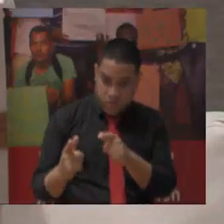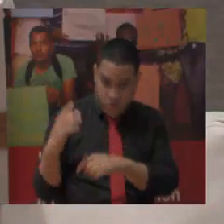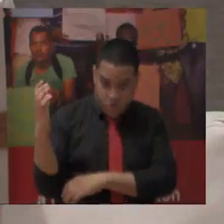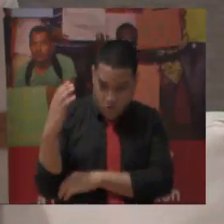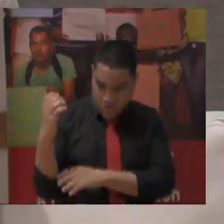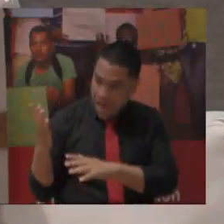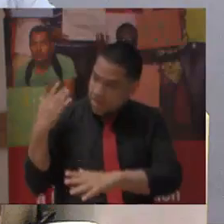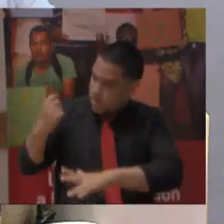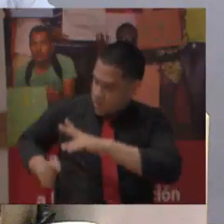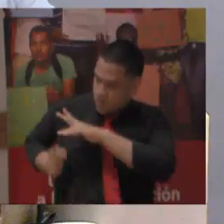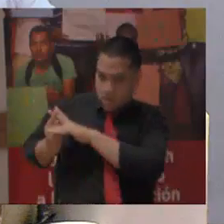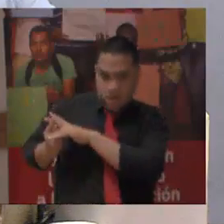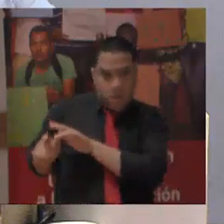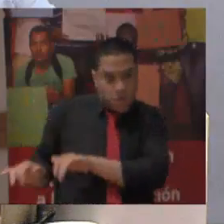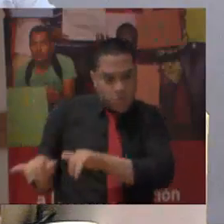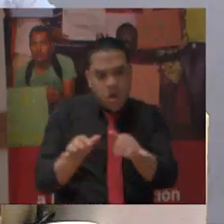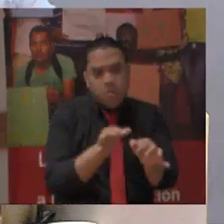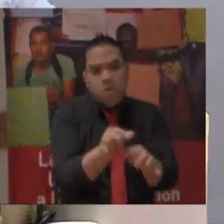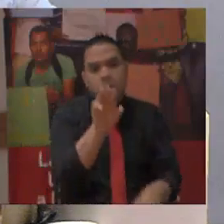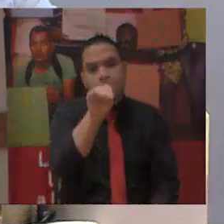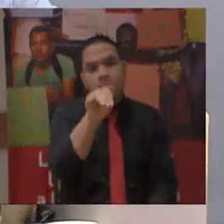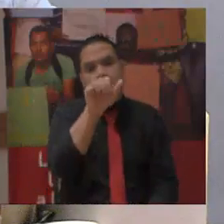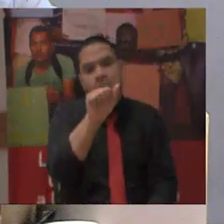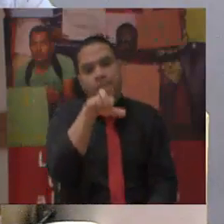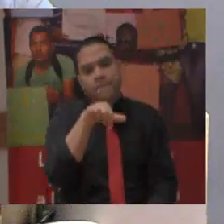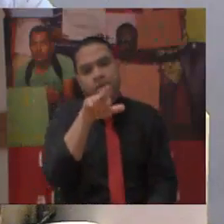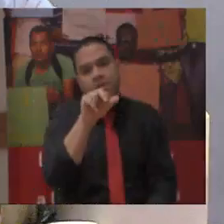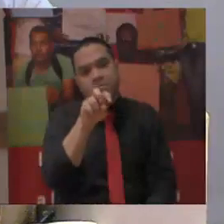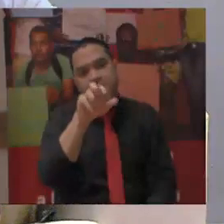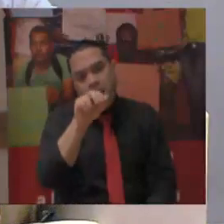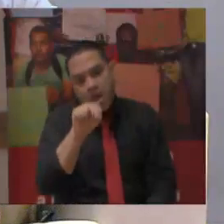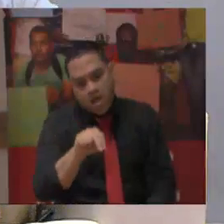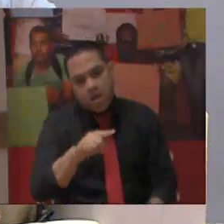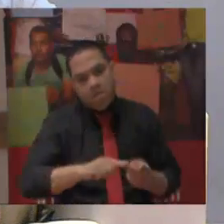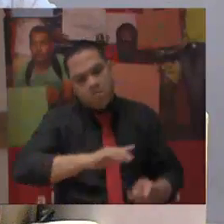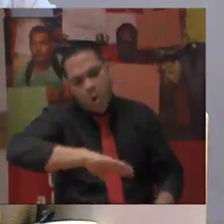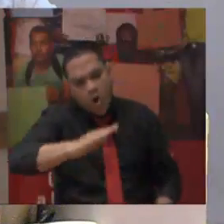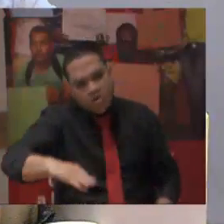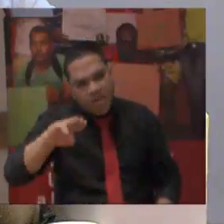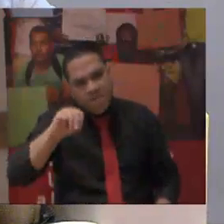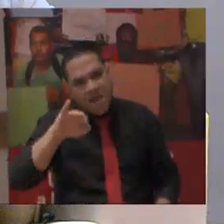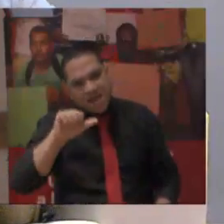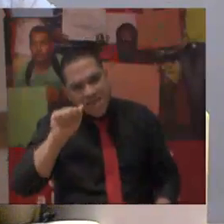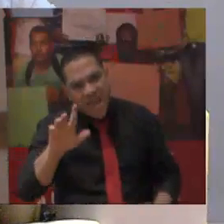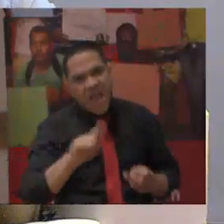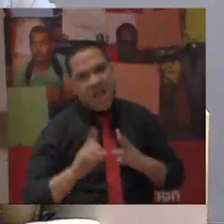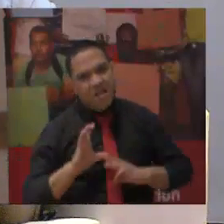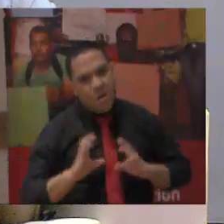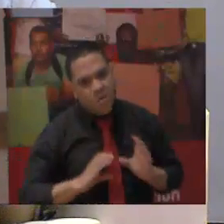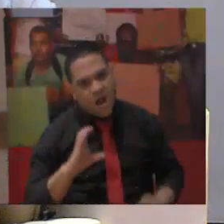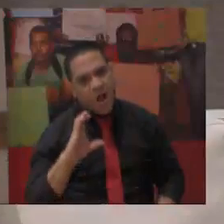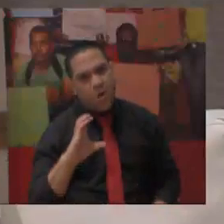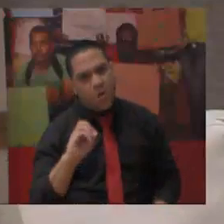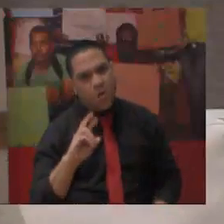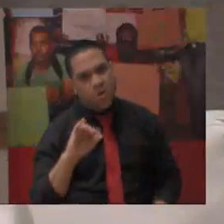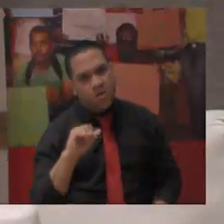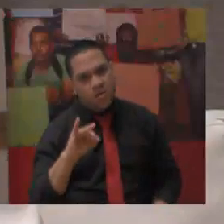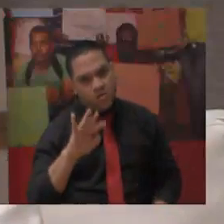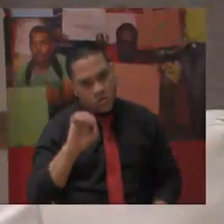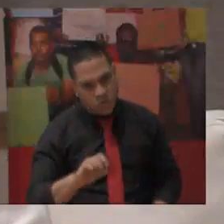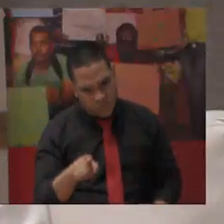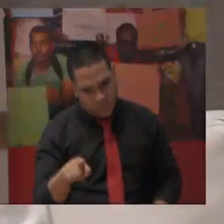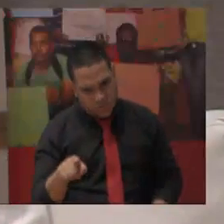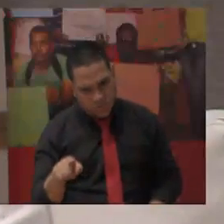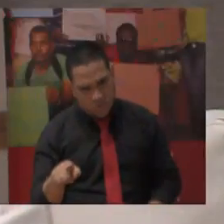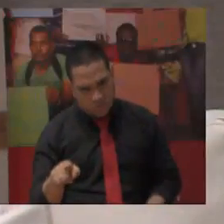mismo el conflicto de Mapiripán, de los Montes de María, de Corinto. Por supuesto que entonces tampoco es lo